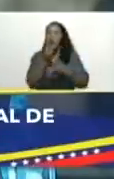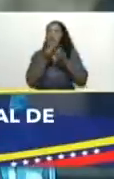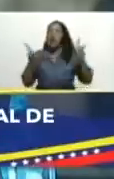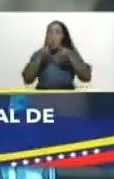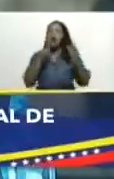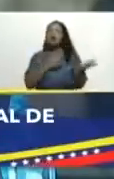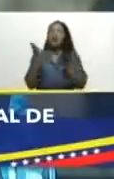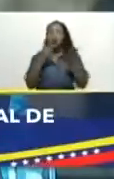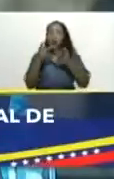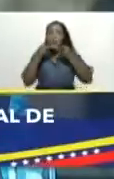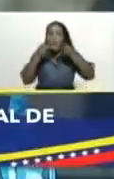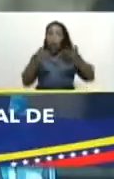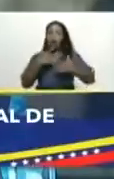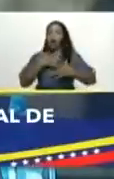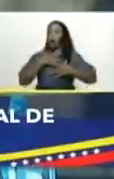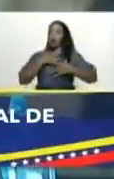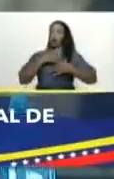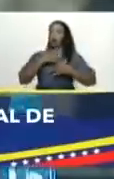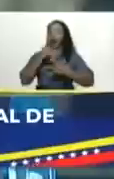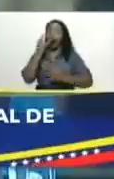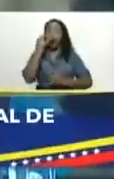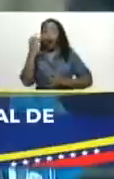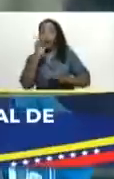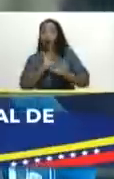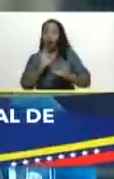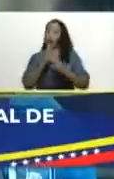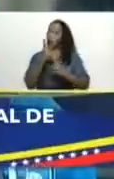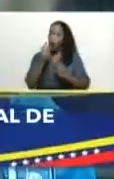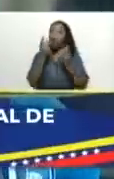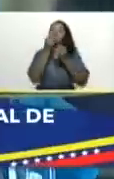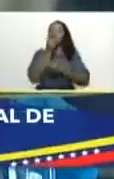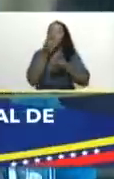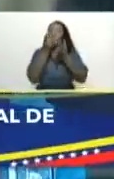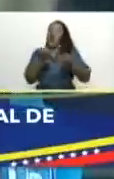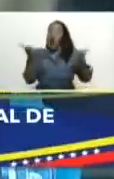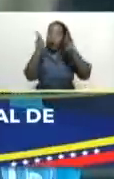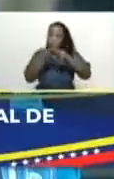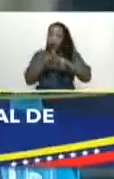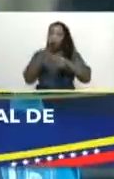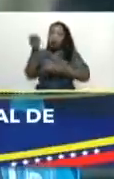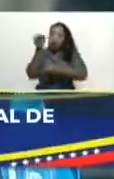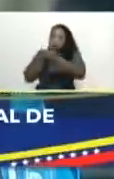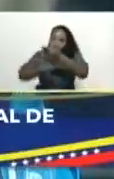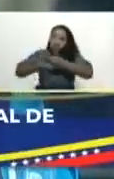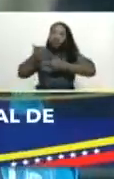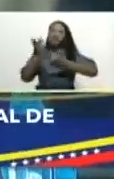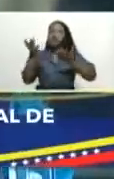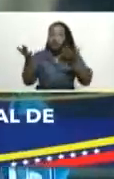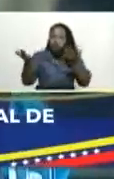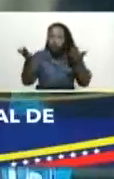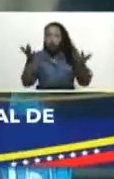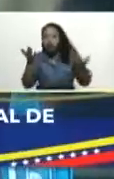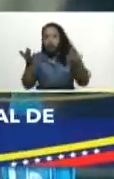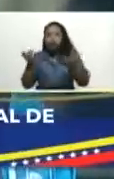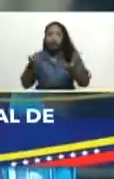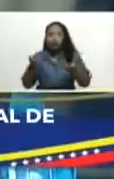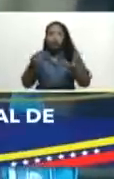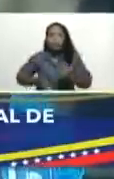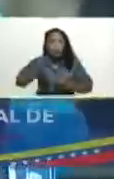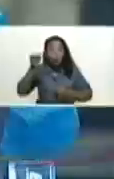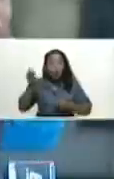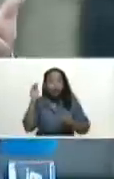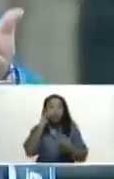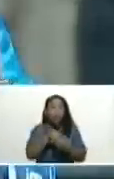servicio público desinteresado, los buenos valores de una relación virtuosa entre el